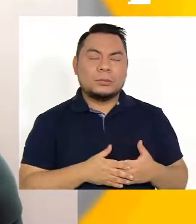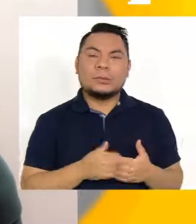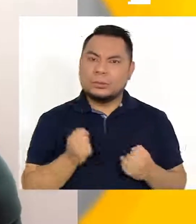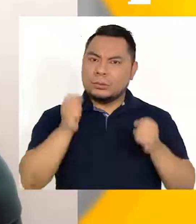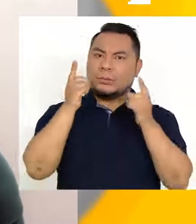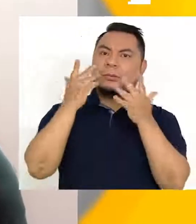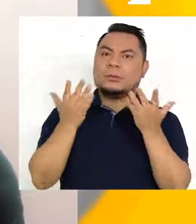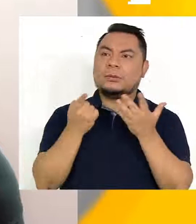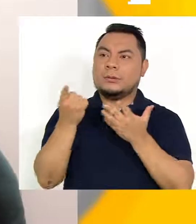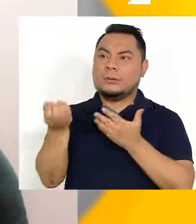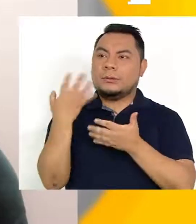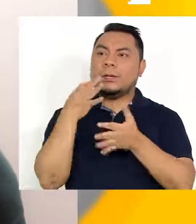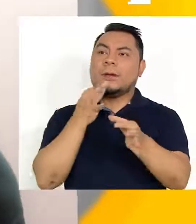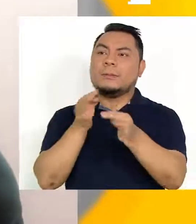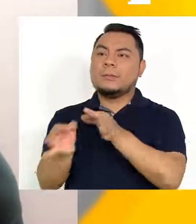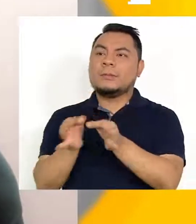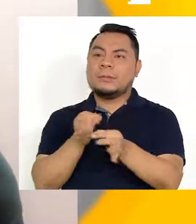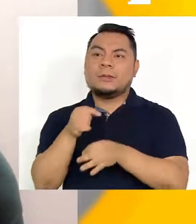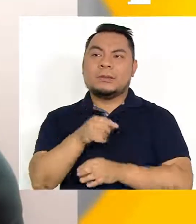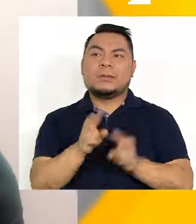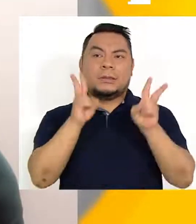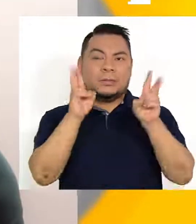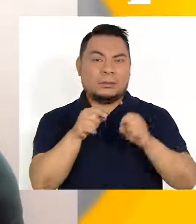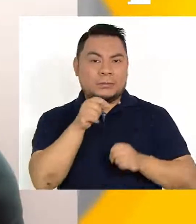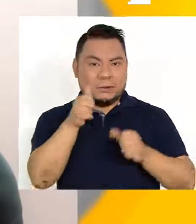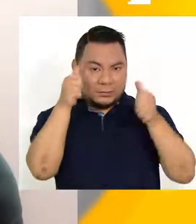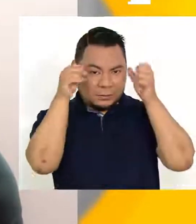a explicar el tema del autismo,